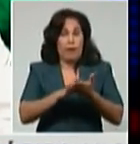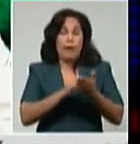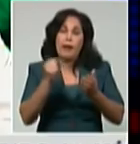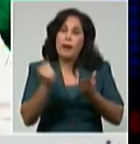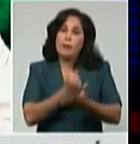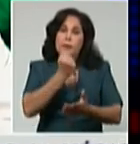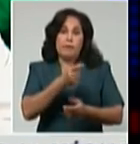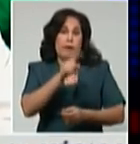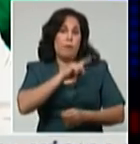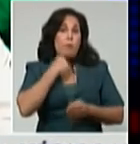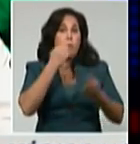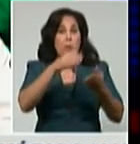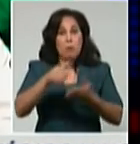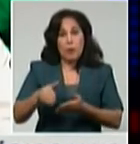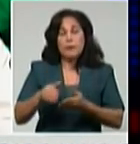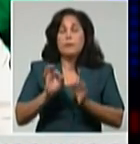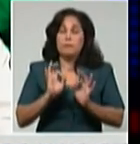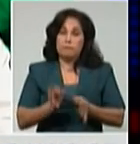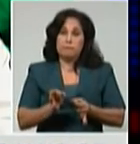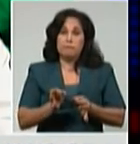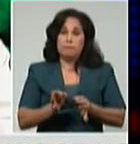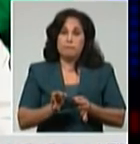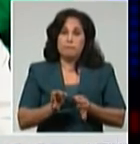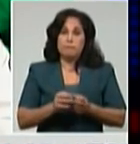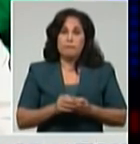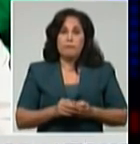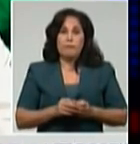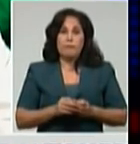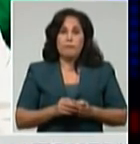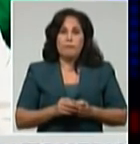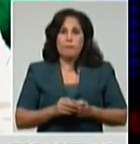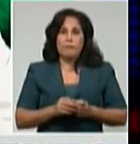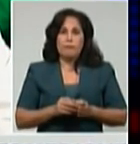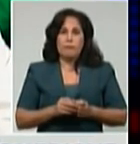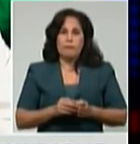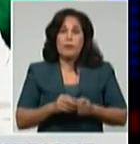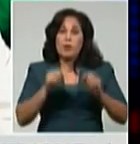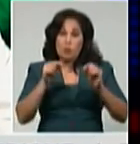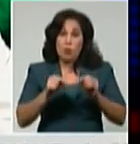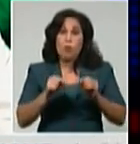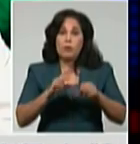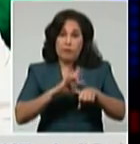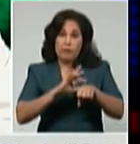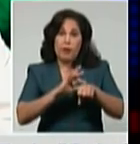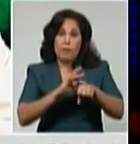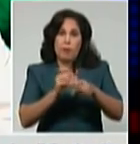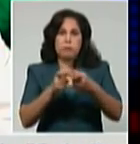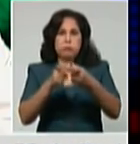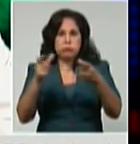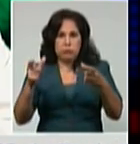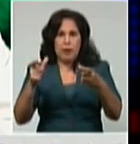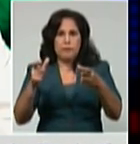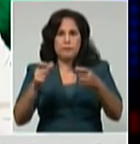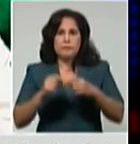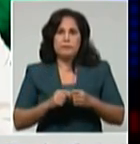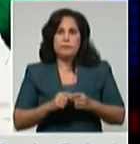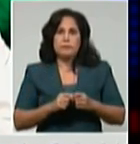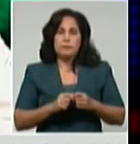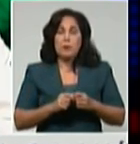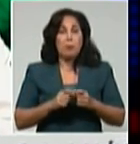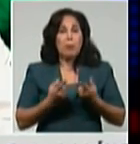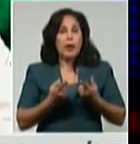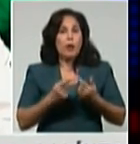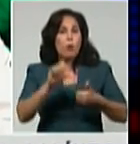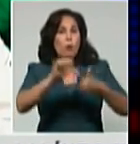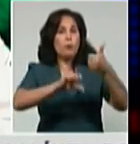lamentablemente, y hoy tu número es un número elevado de casos, y realmente no es el comportamiento que